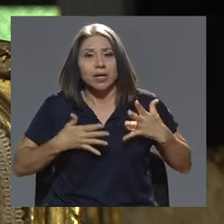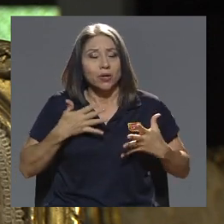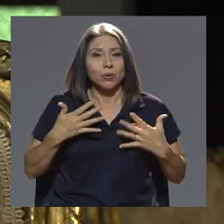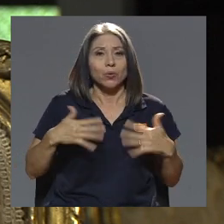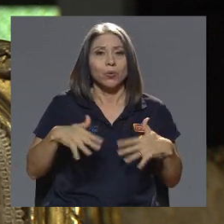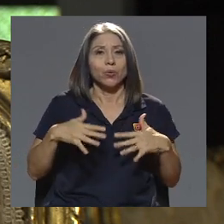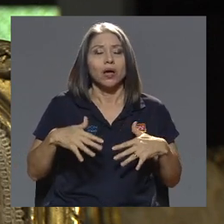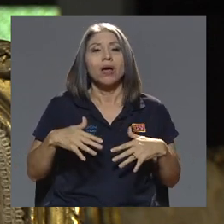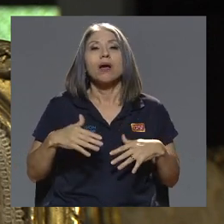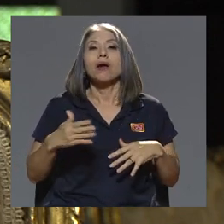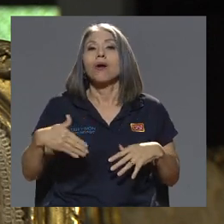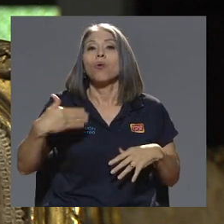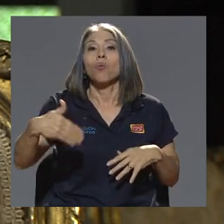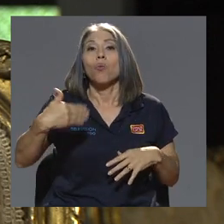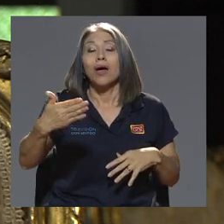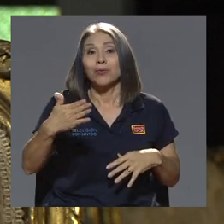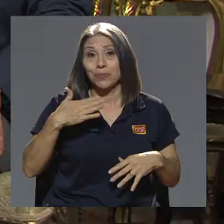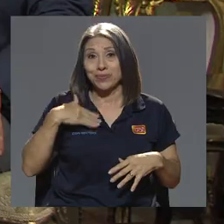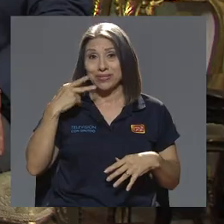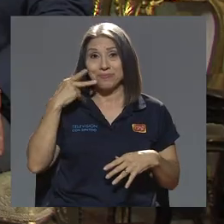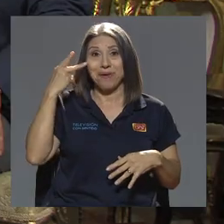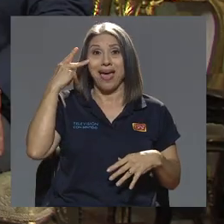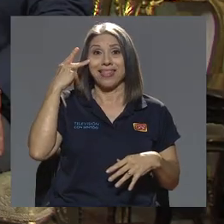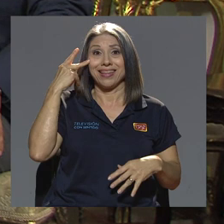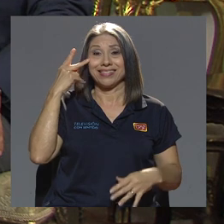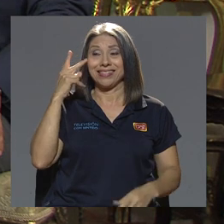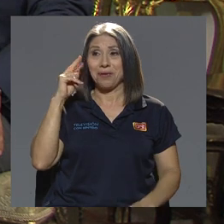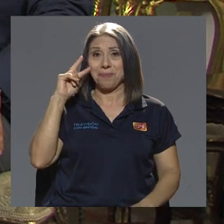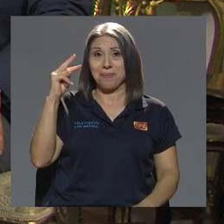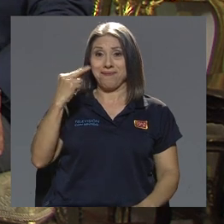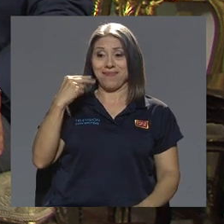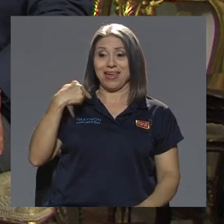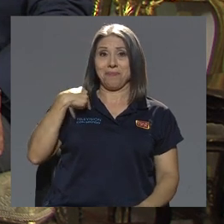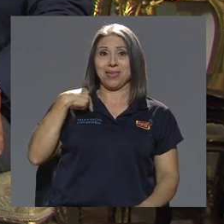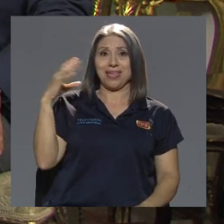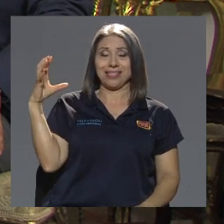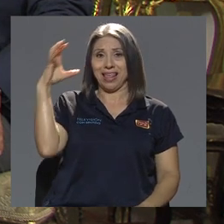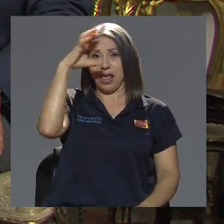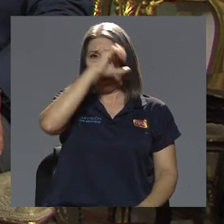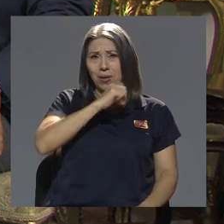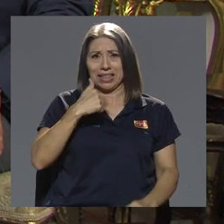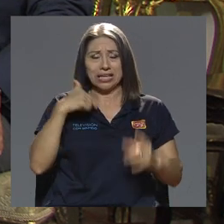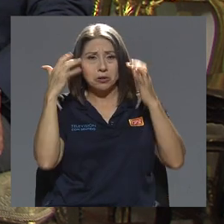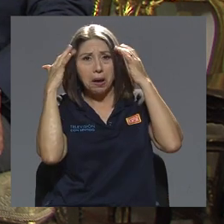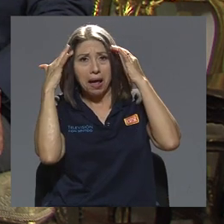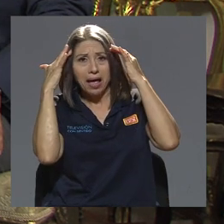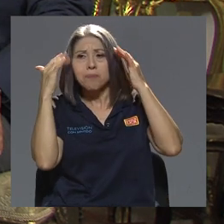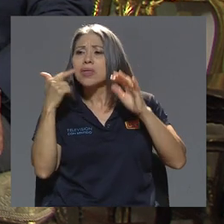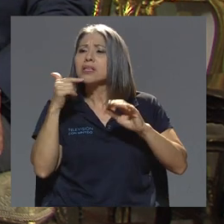fue cuando mis padres lo ven, lo notan y me dicen, mijita, nadie le está obligando a casarse.